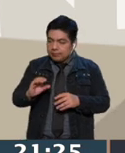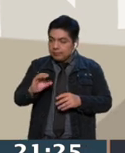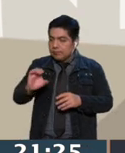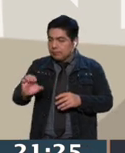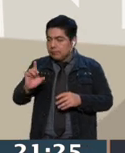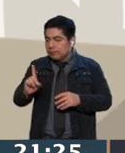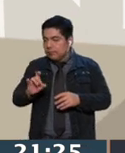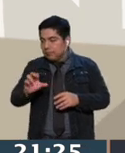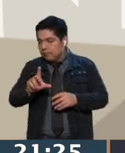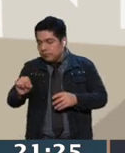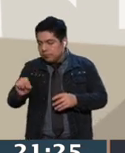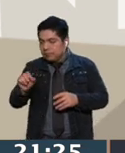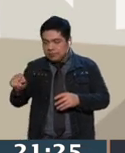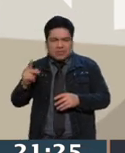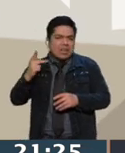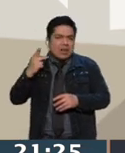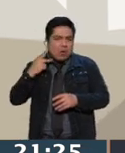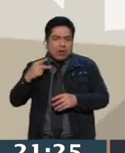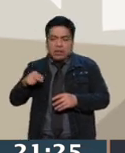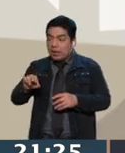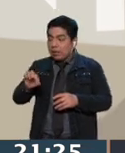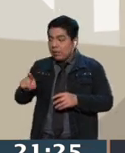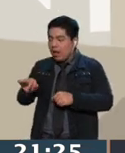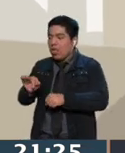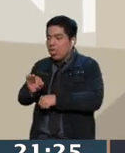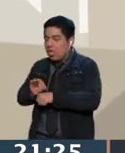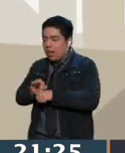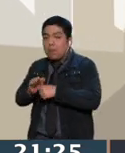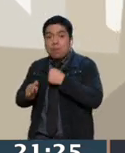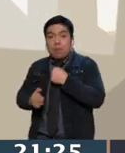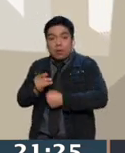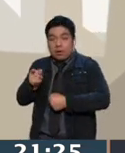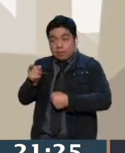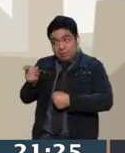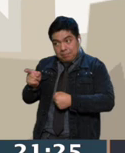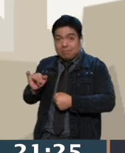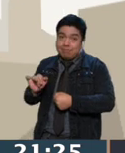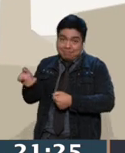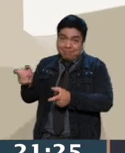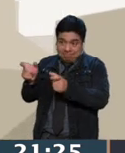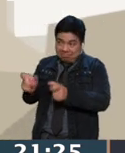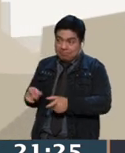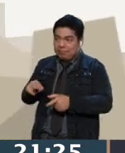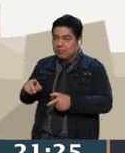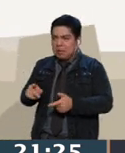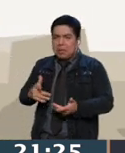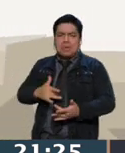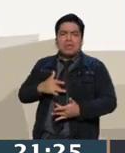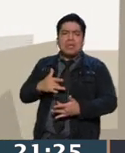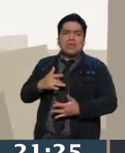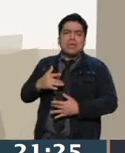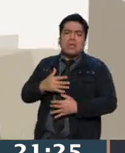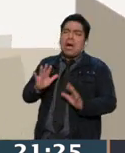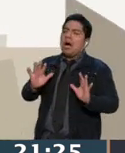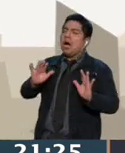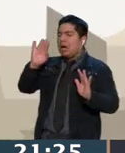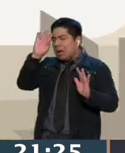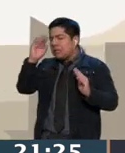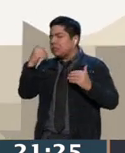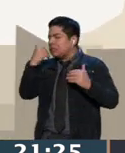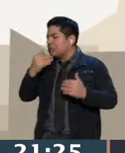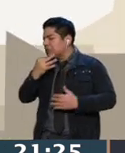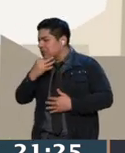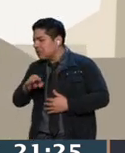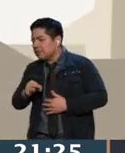defendió estas políticas neoliberales porque él es un neoliberal y ahora se dice insultado o dice que se utiliza